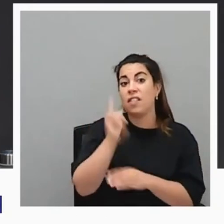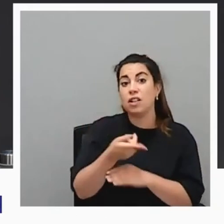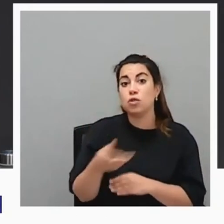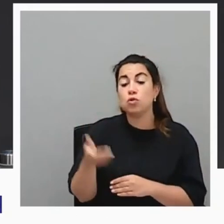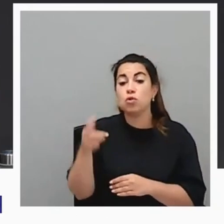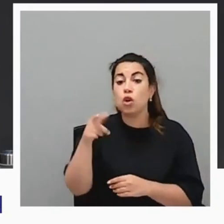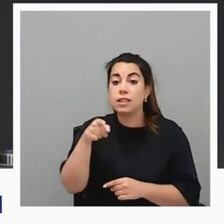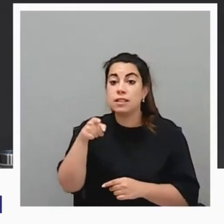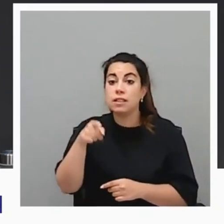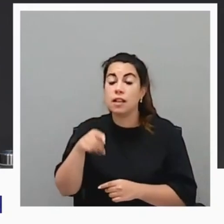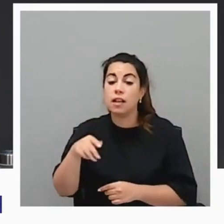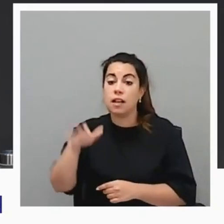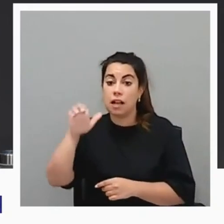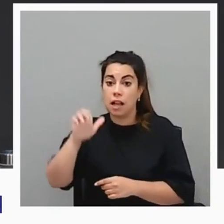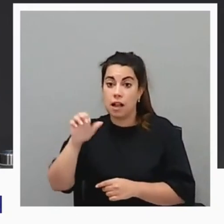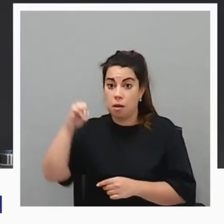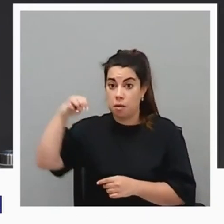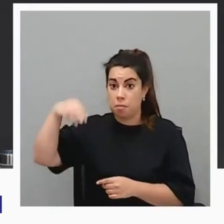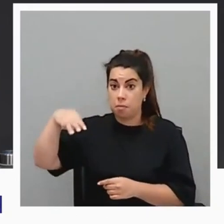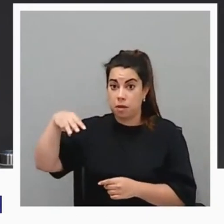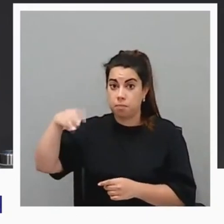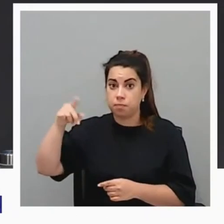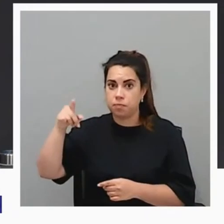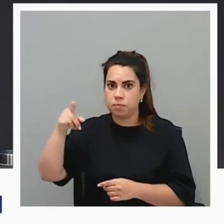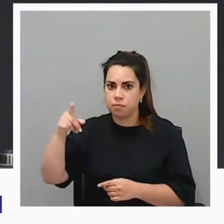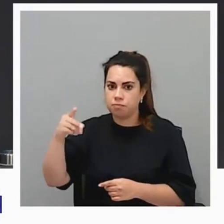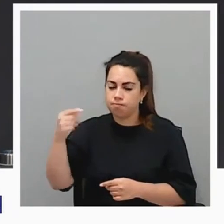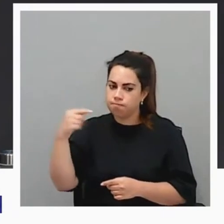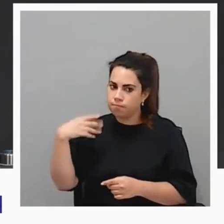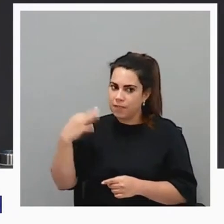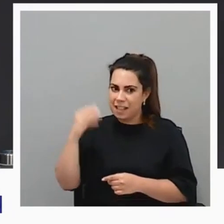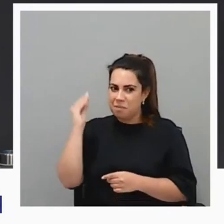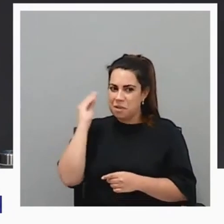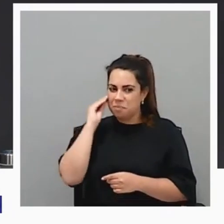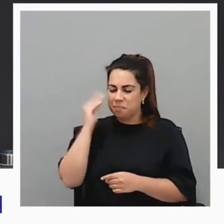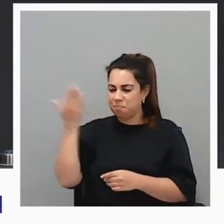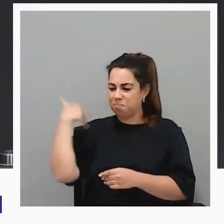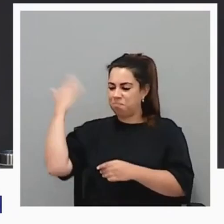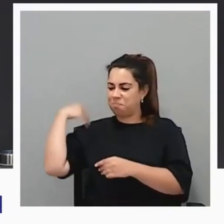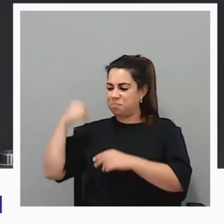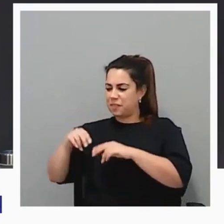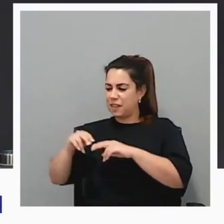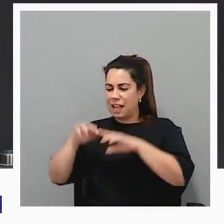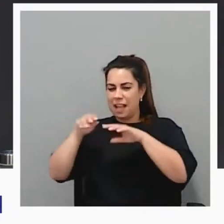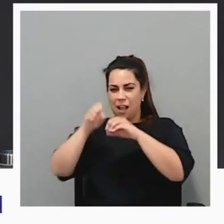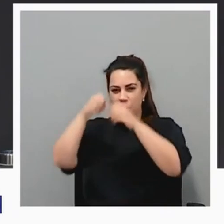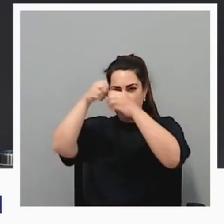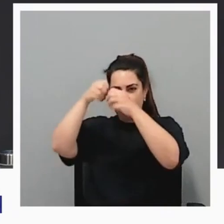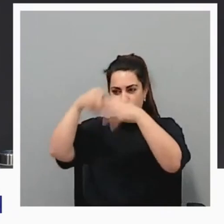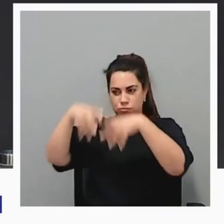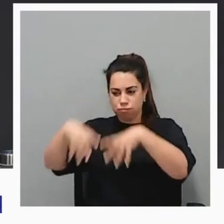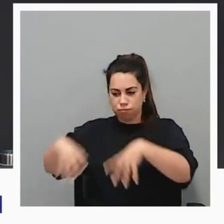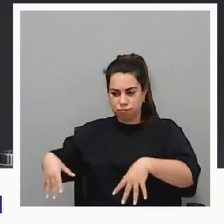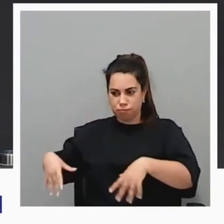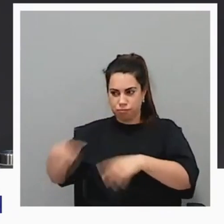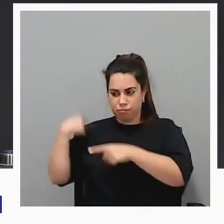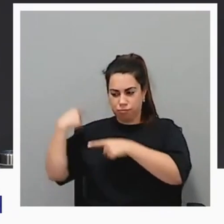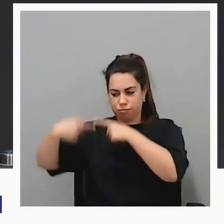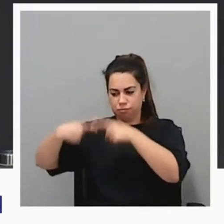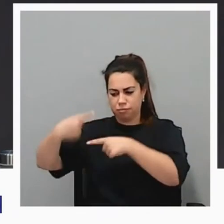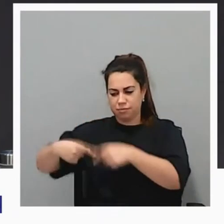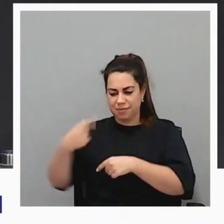Muñoz, tendría que echar un vistazo al árbol genealógico si son descendientes de los 18 marineros que llegaron a